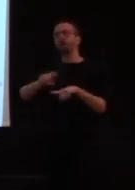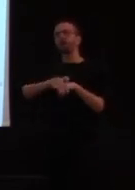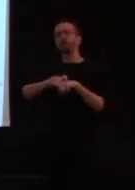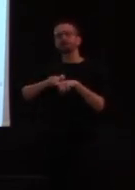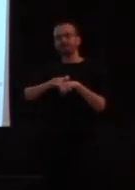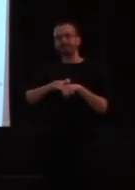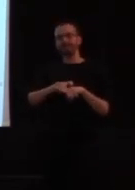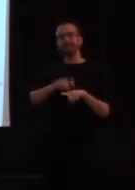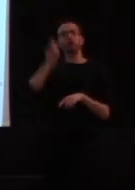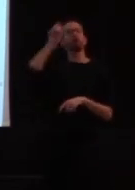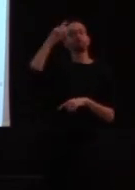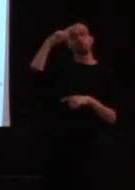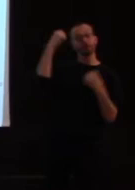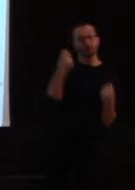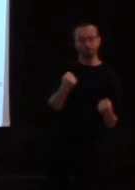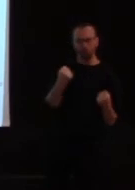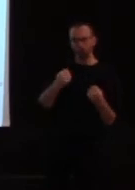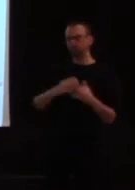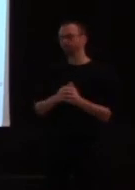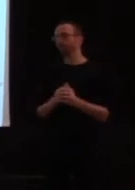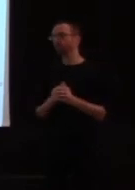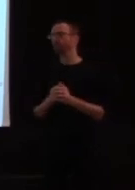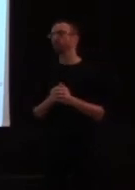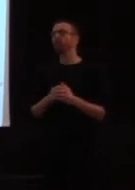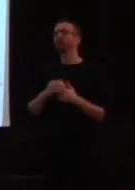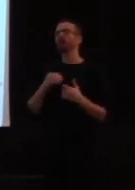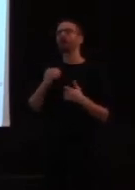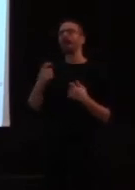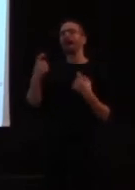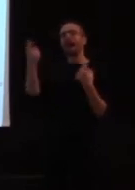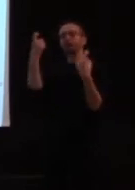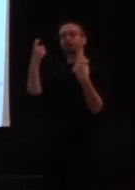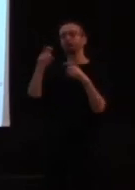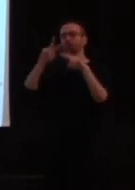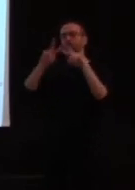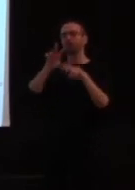tienen es esta habilidad para conocer pronto a los alumnos.